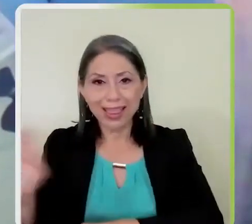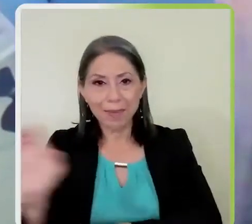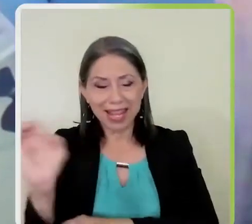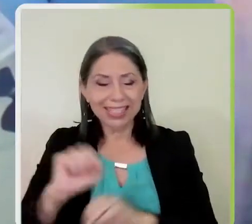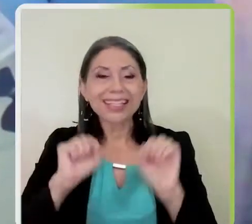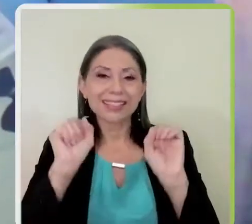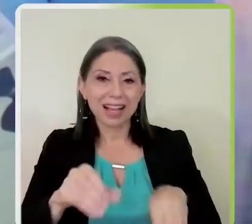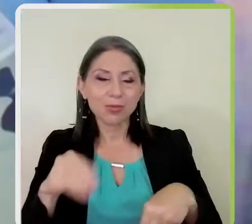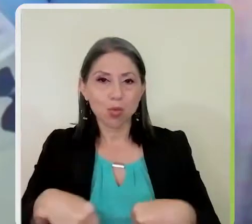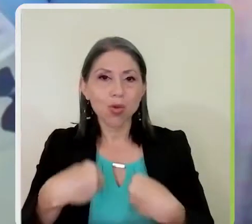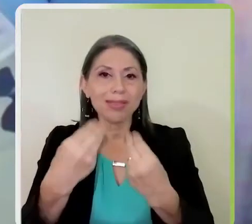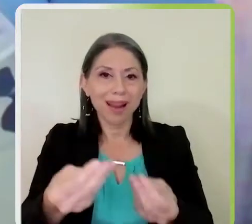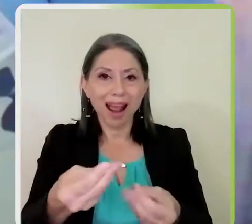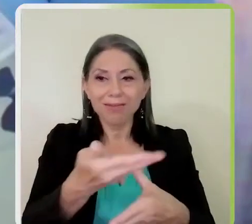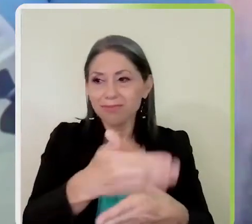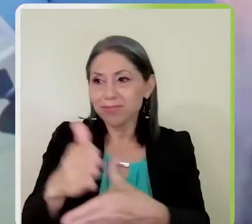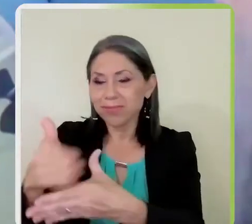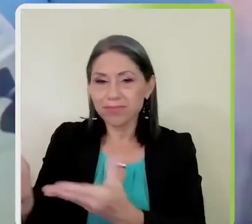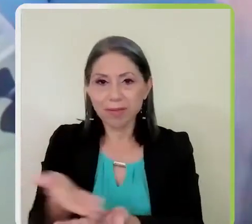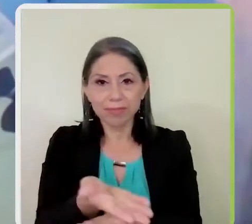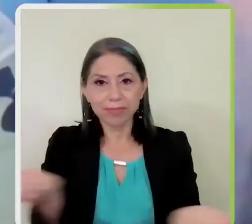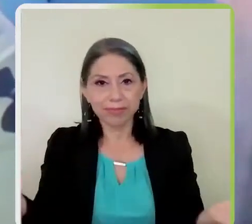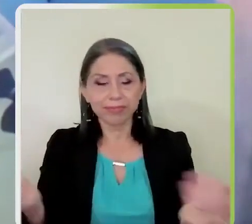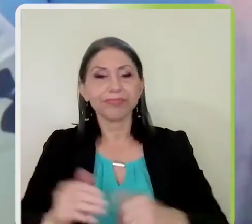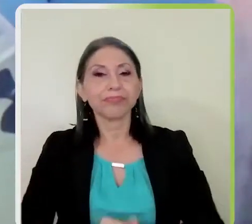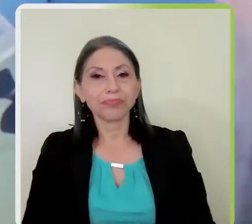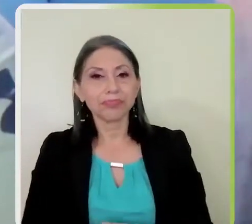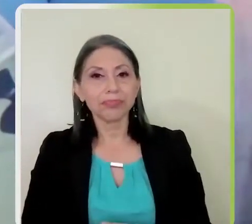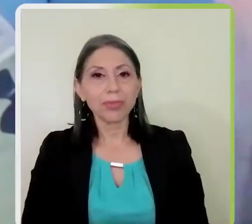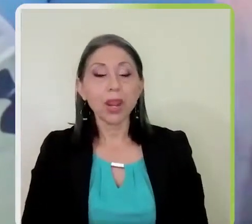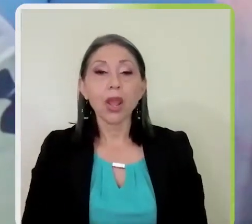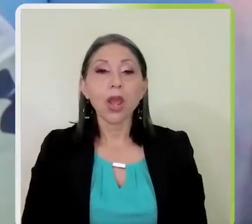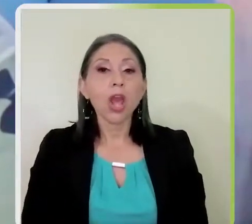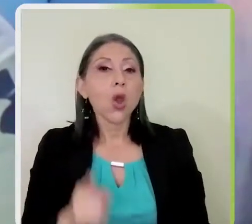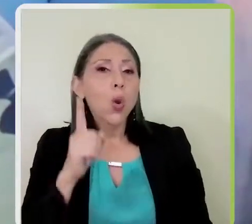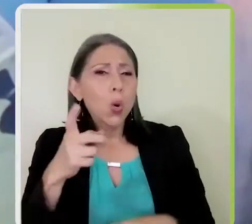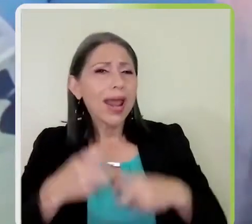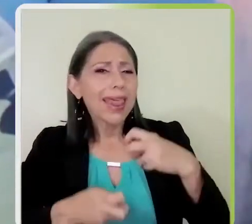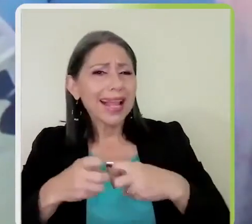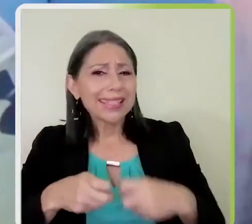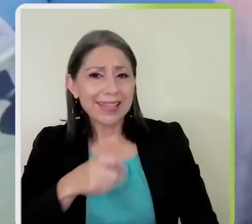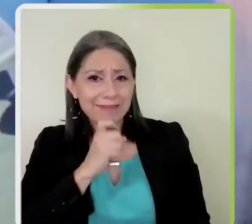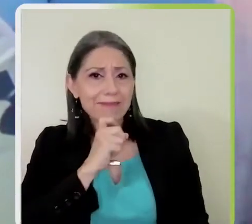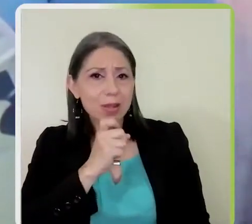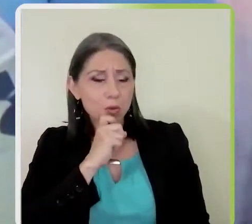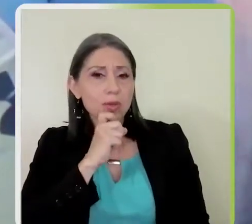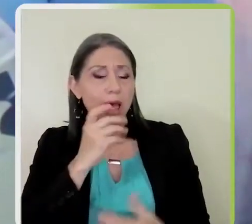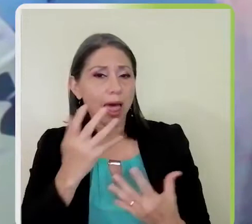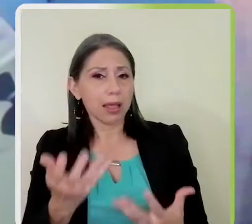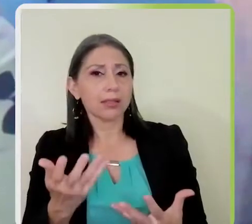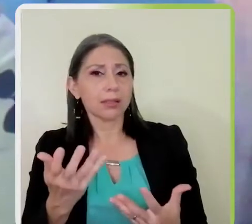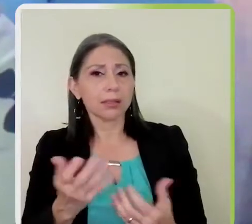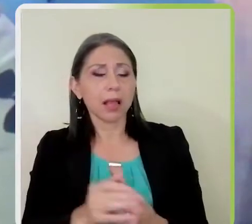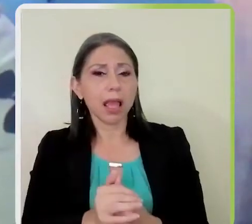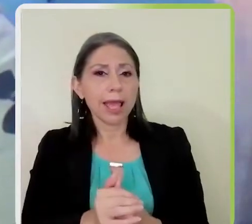entregar. Y bueno, una de las dificultades en las cuales vimos es